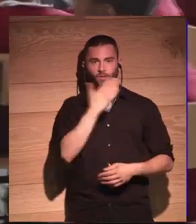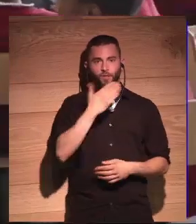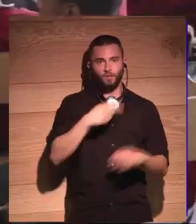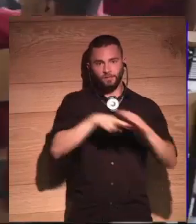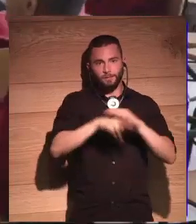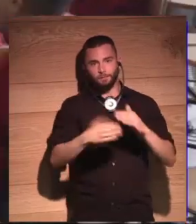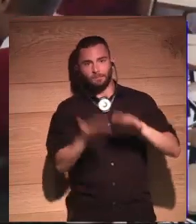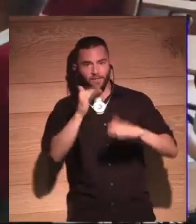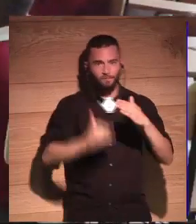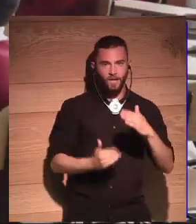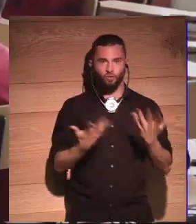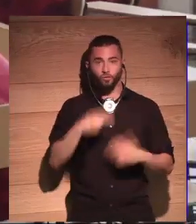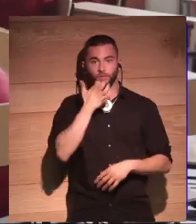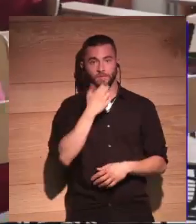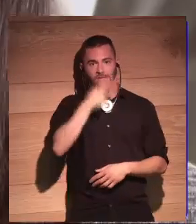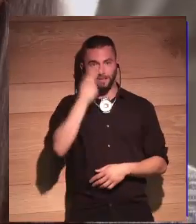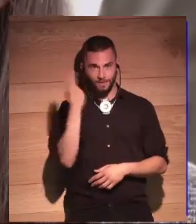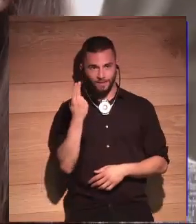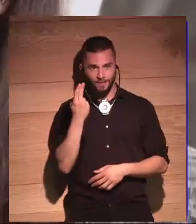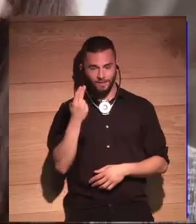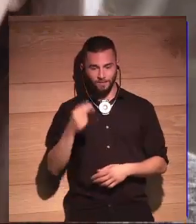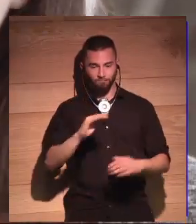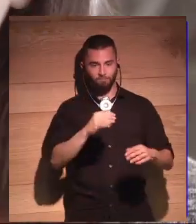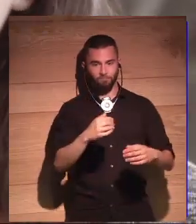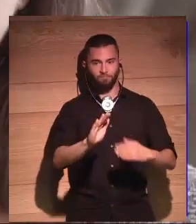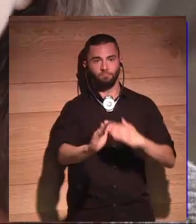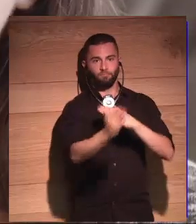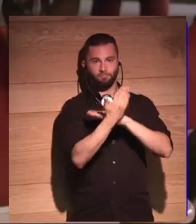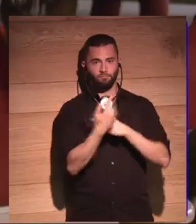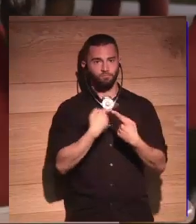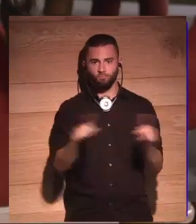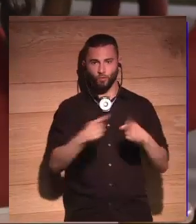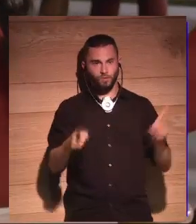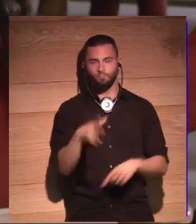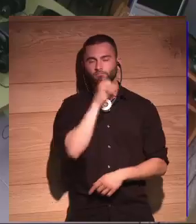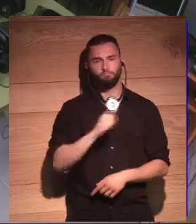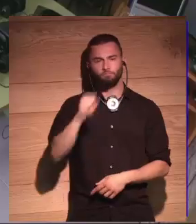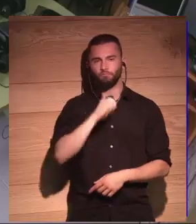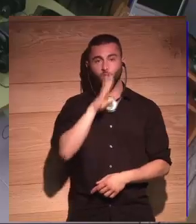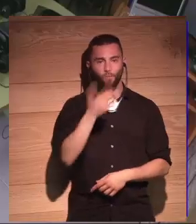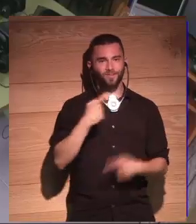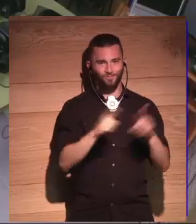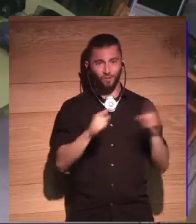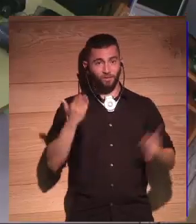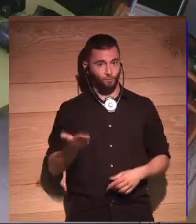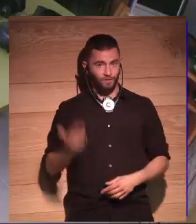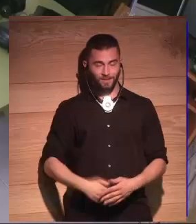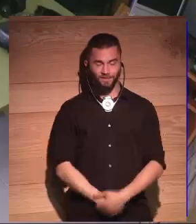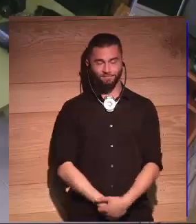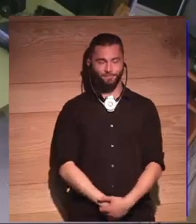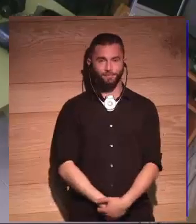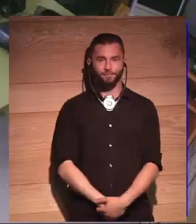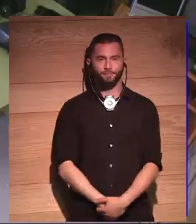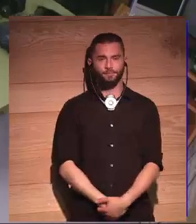ya el hecho de que alguien se interese en venir a ofrecernos algo de música es fantástico, teniendo en cuenta lo importante que es la música.